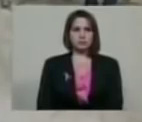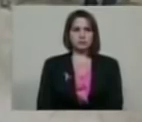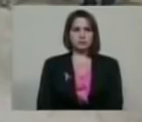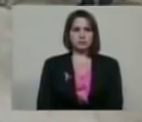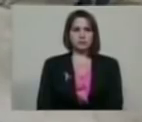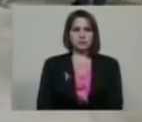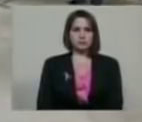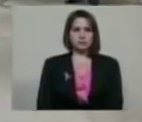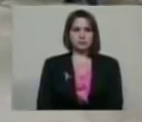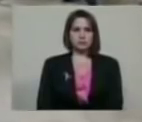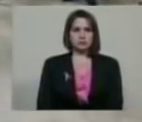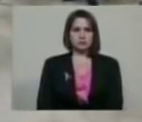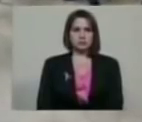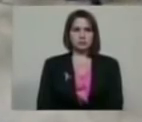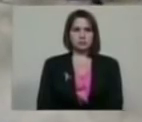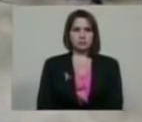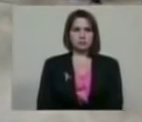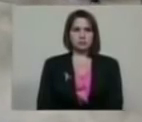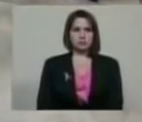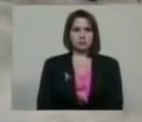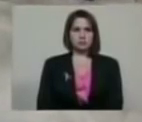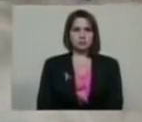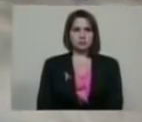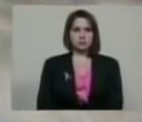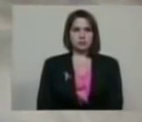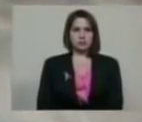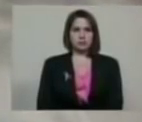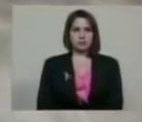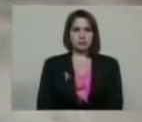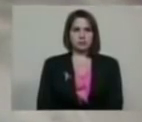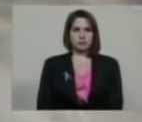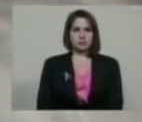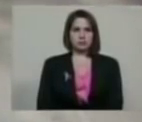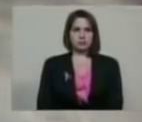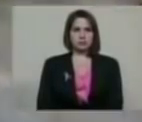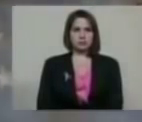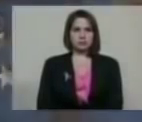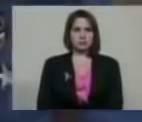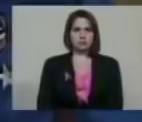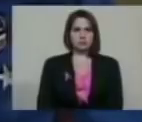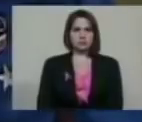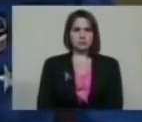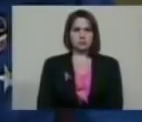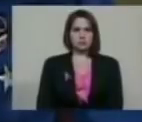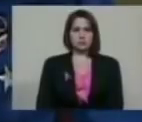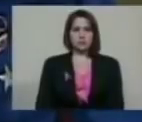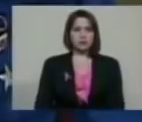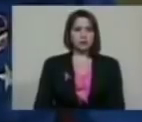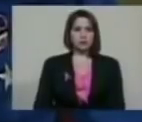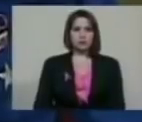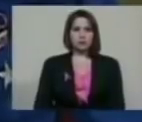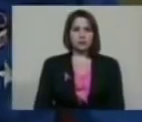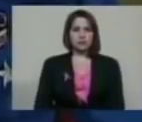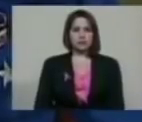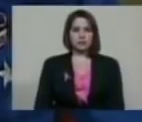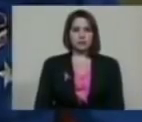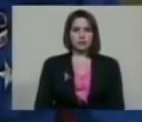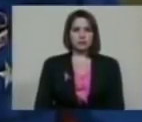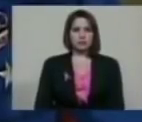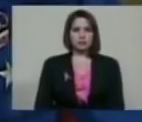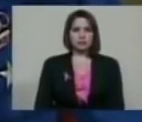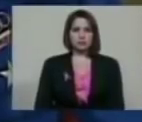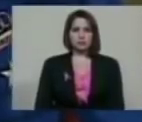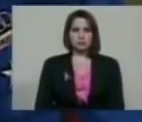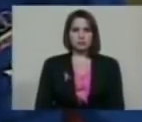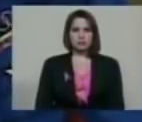con algunos de los atletas venezolanos que participaron en la tercera edición de los Juegos de las Olimpiadas Juveniles